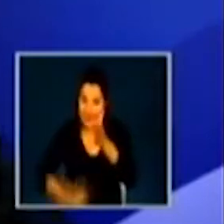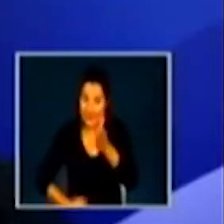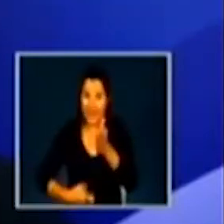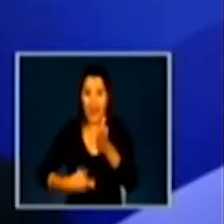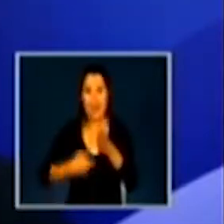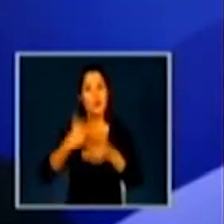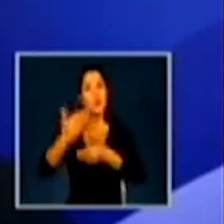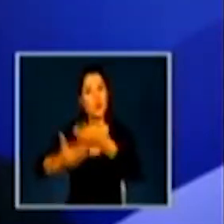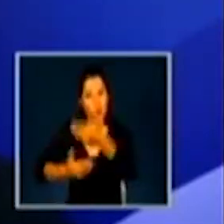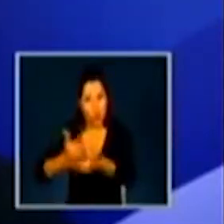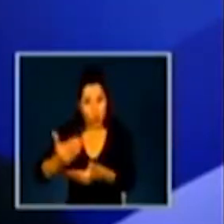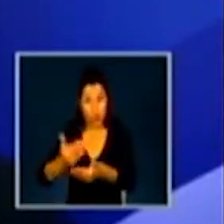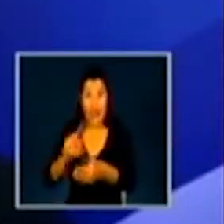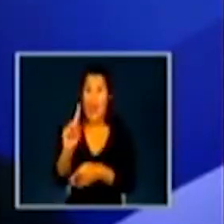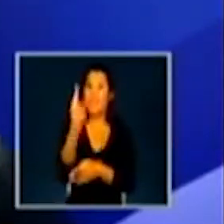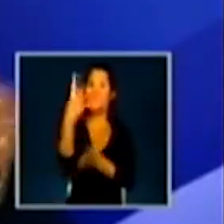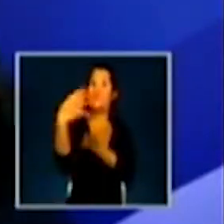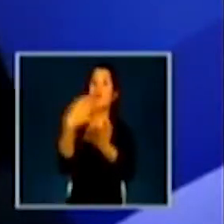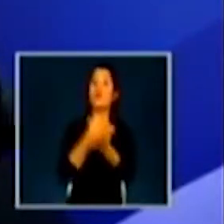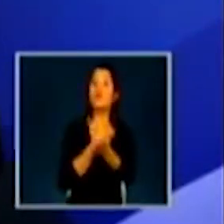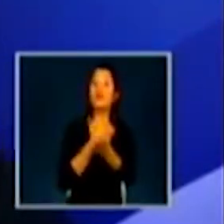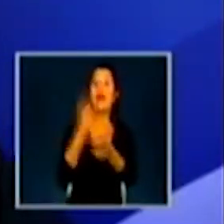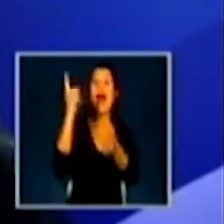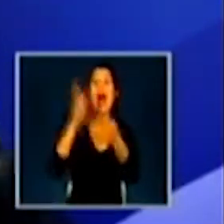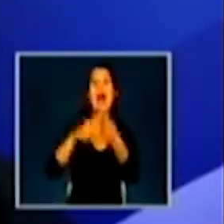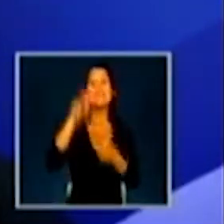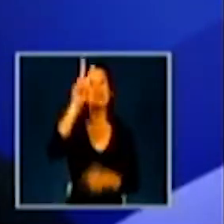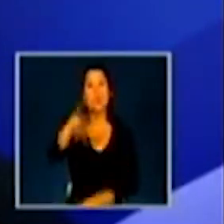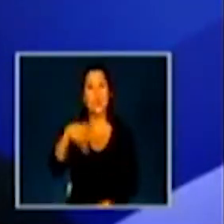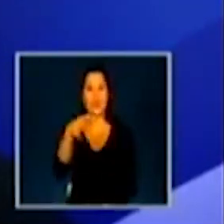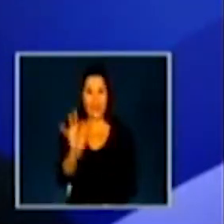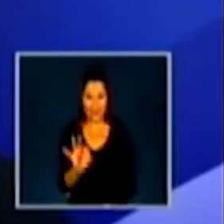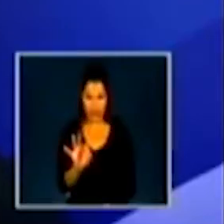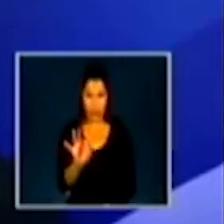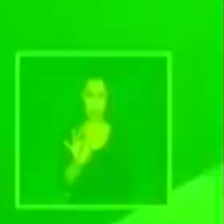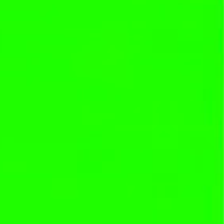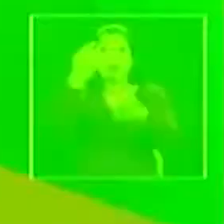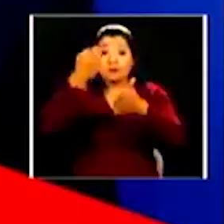Y la primera recaudación estará hasta el 2019 de estos nuevos impuestos.